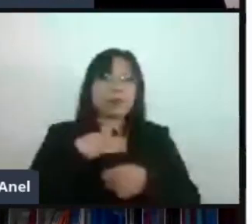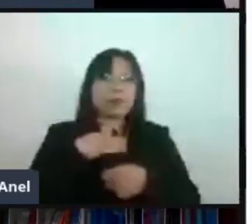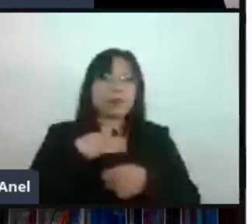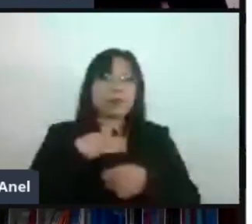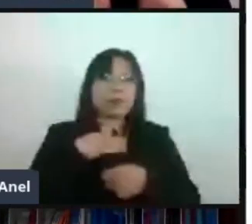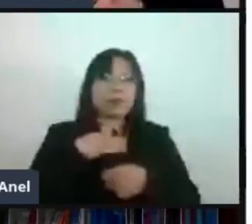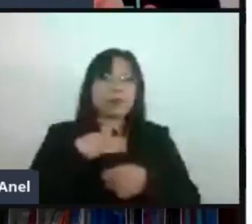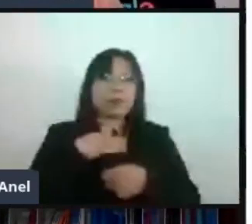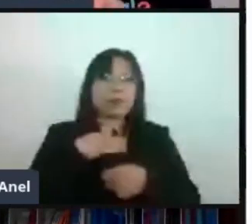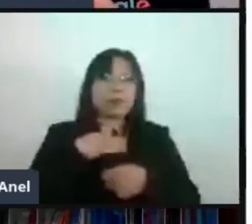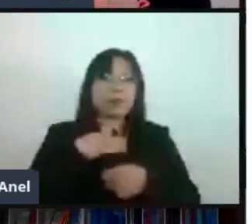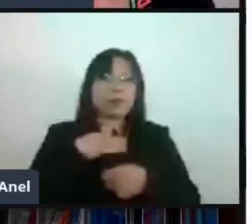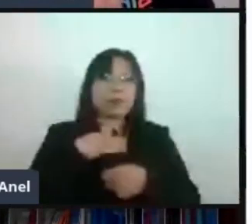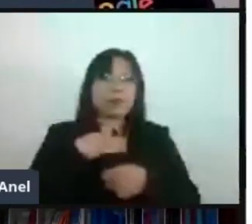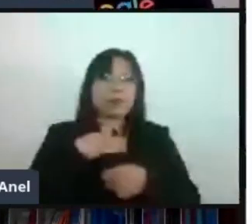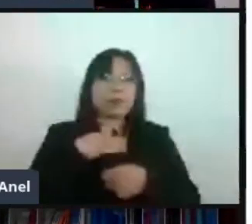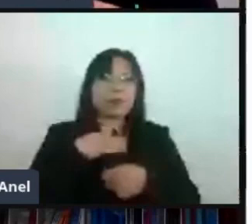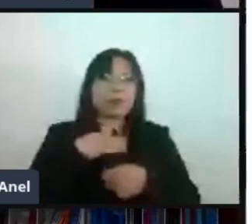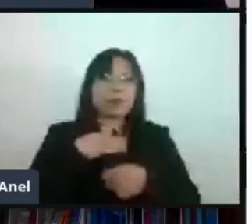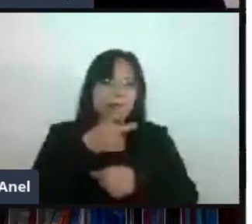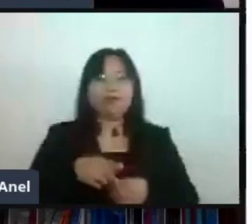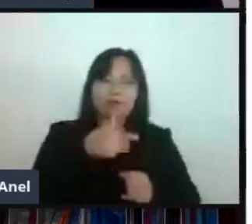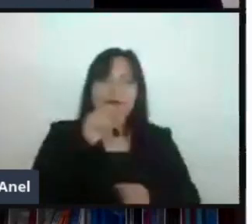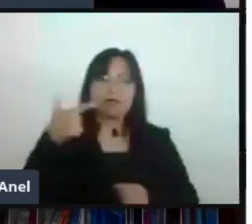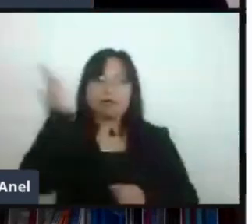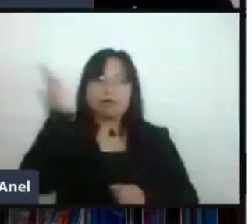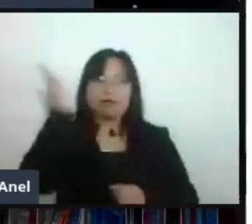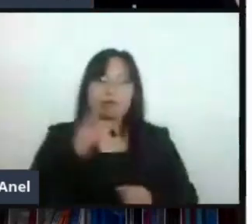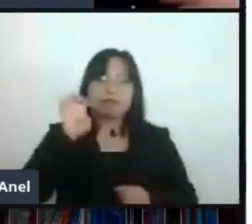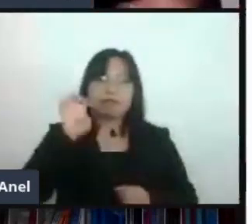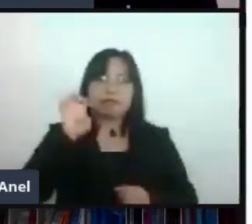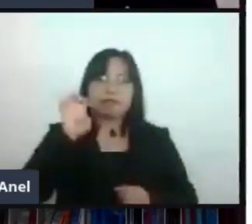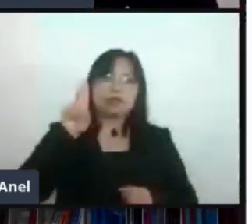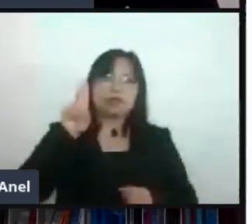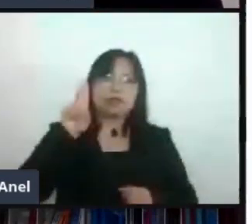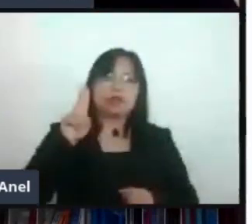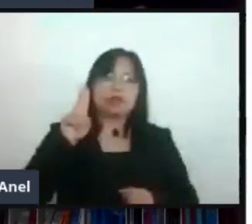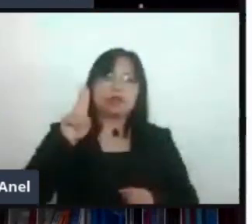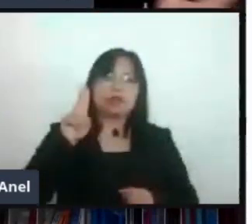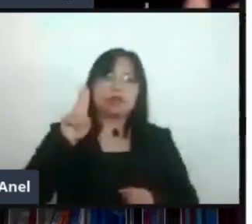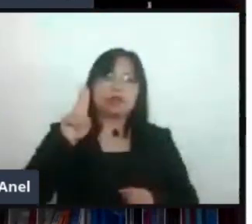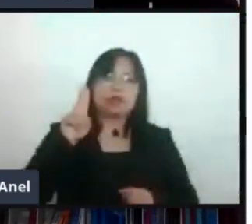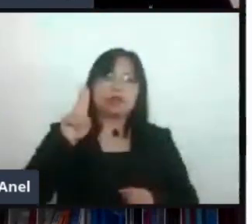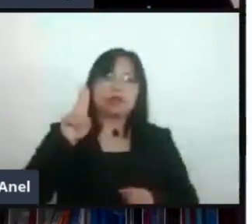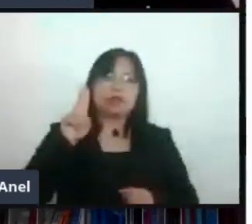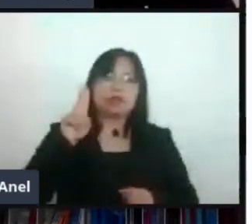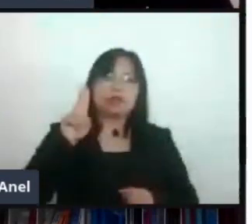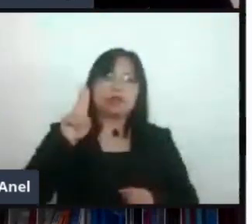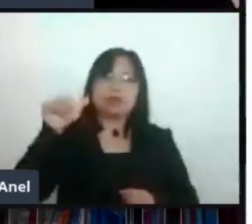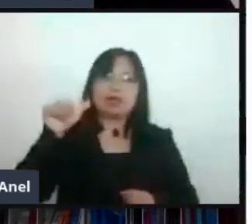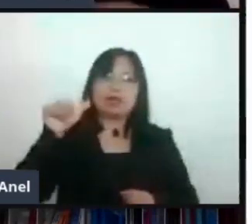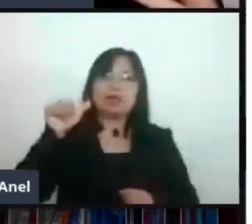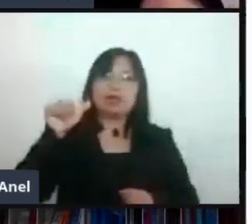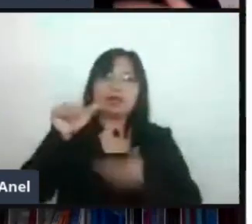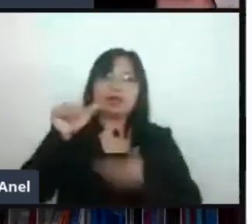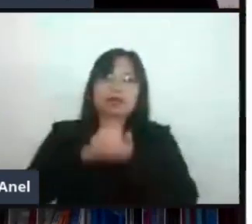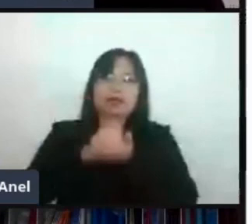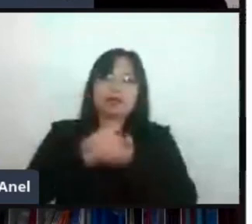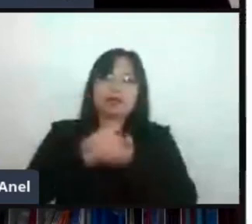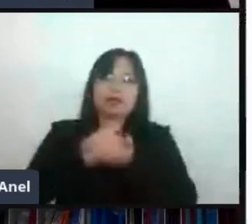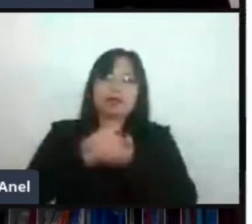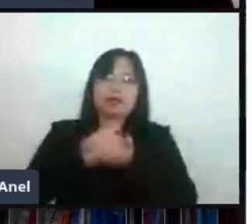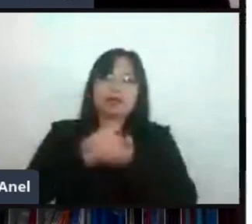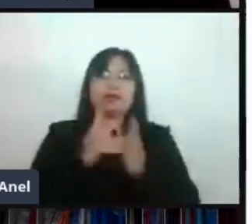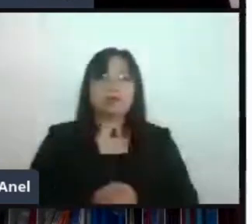gg.gg/eduonair agenda. Ahí mismo, en ese link, ustedes van a poder ver los webinars que vienen, pero los anteriores también, para que puedan